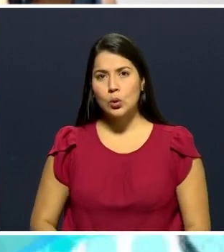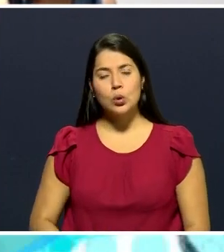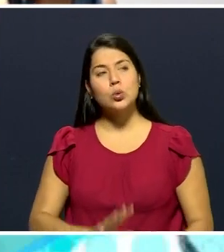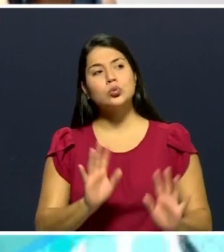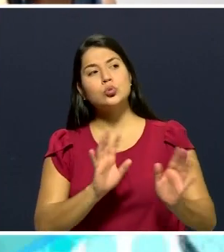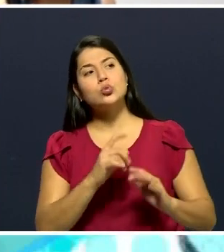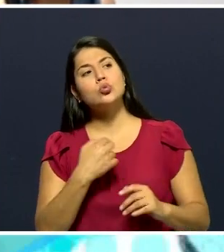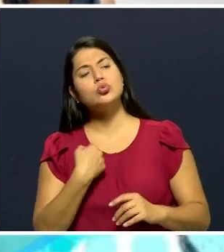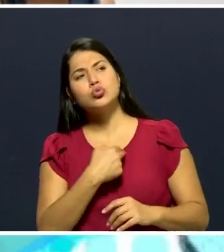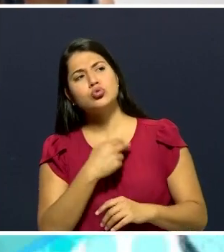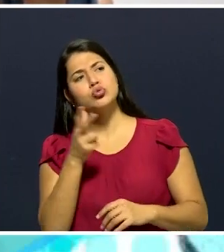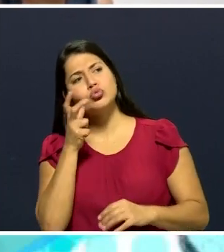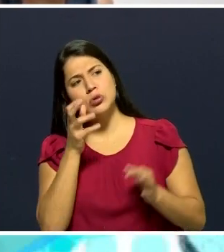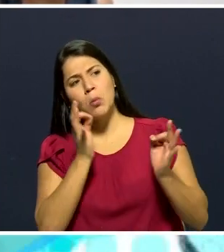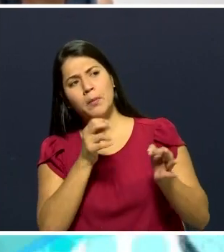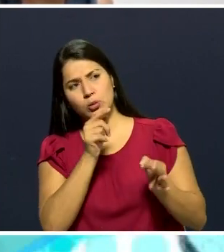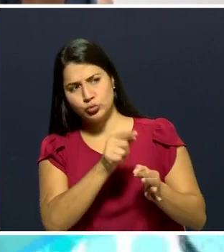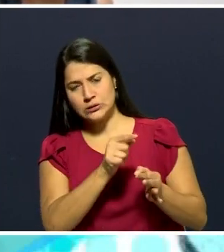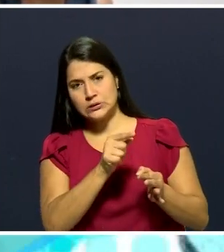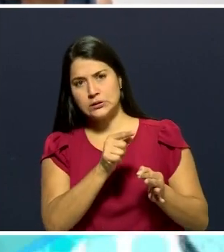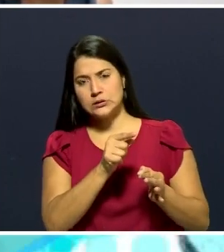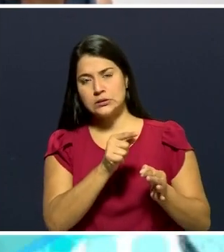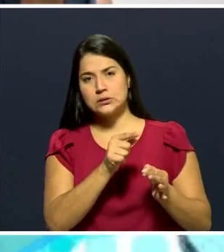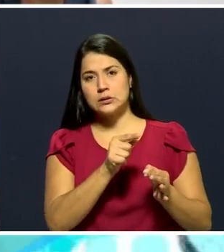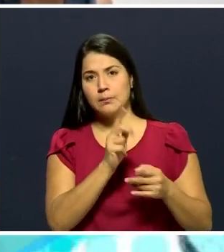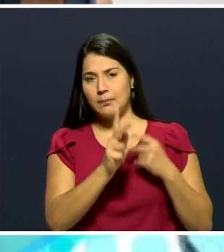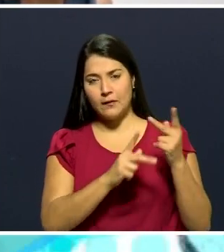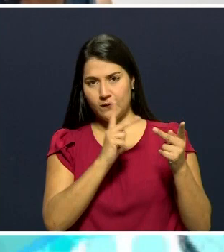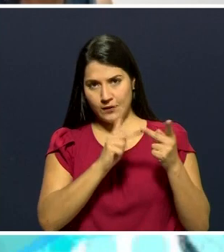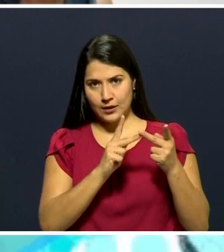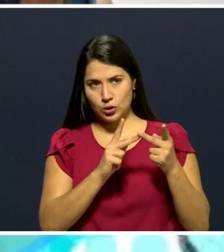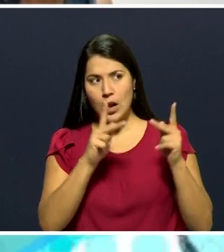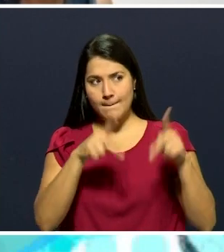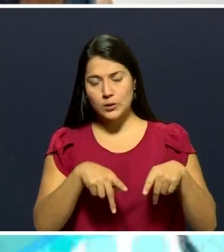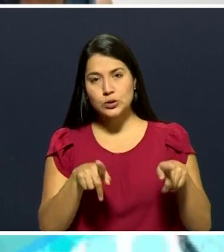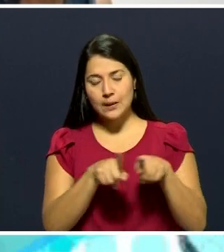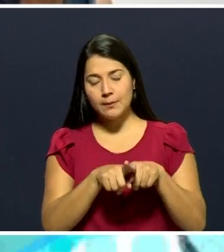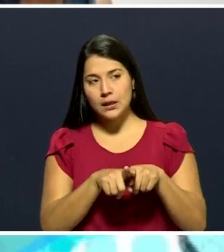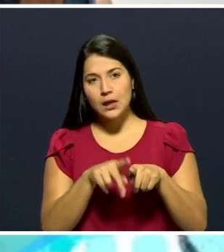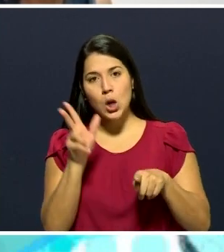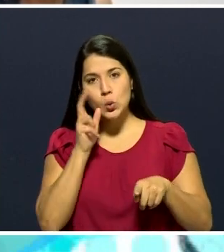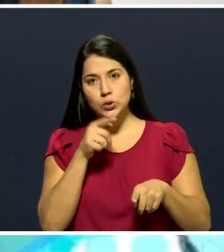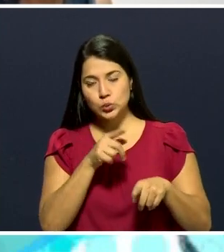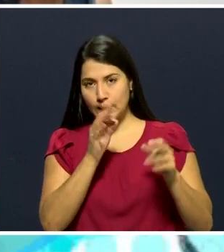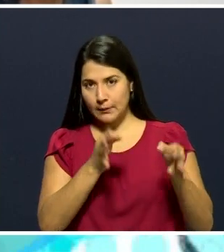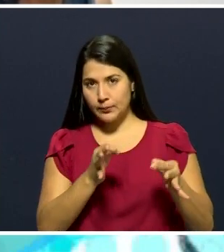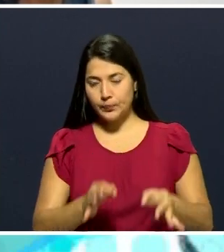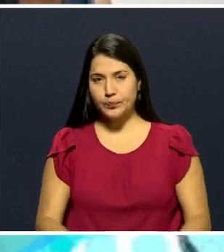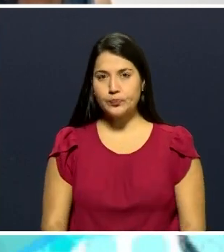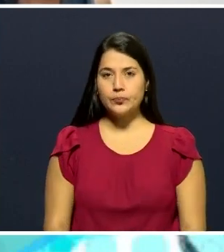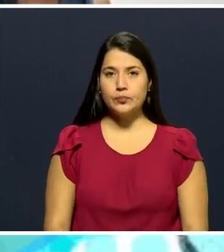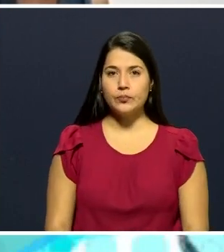Nosotros le escuchamos perfectamente, Ilka, y los televidentes también.